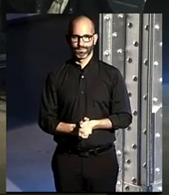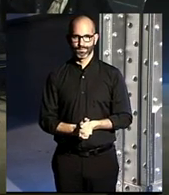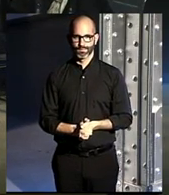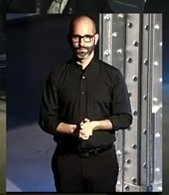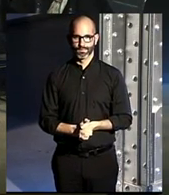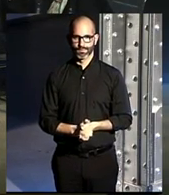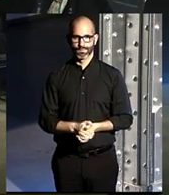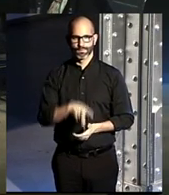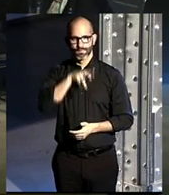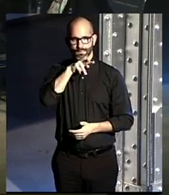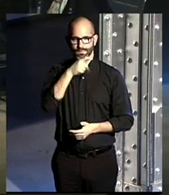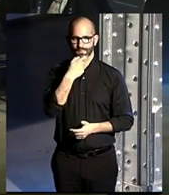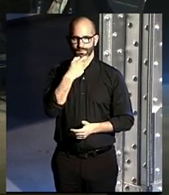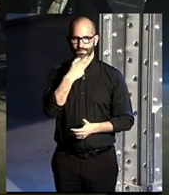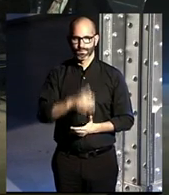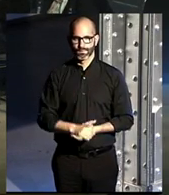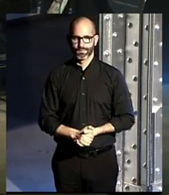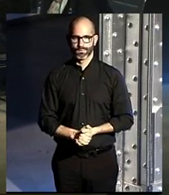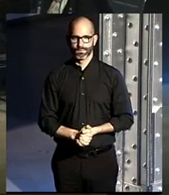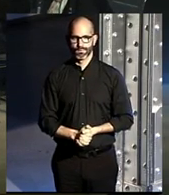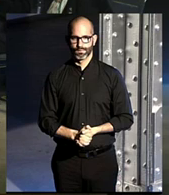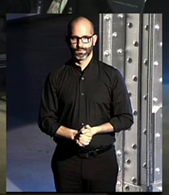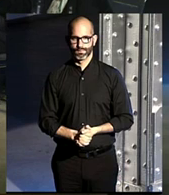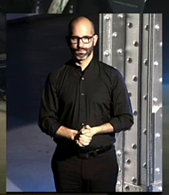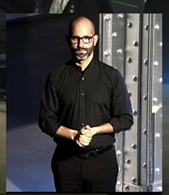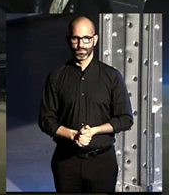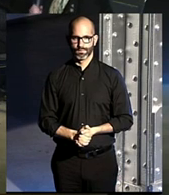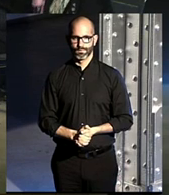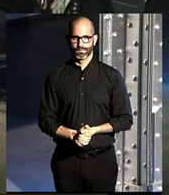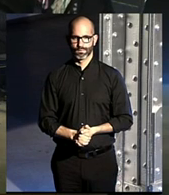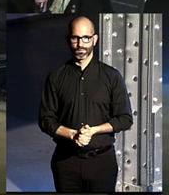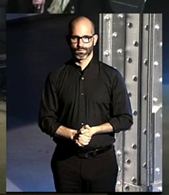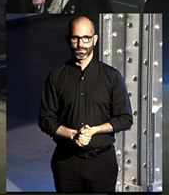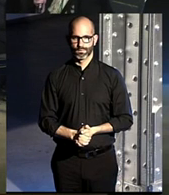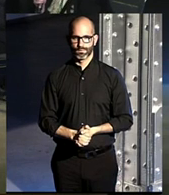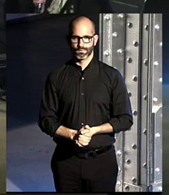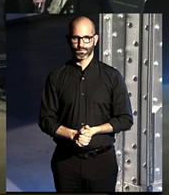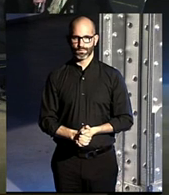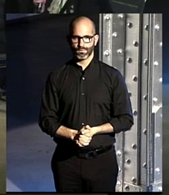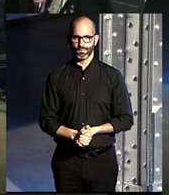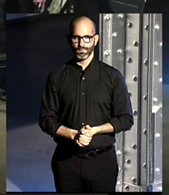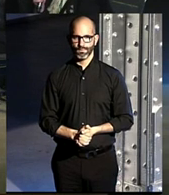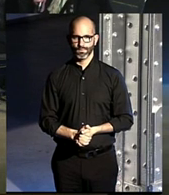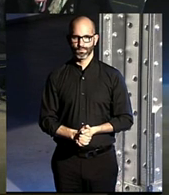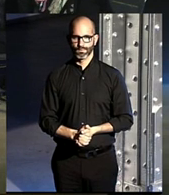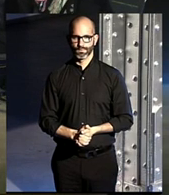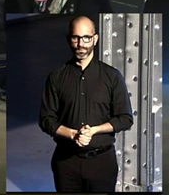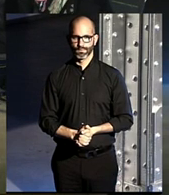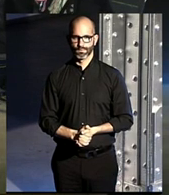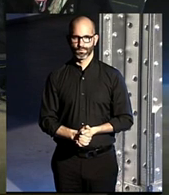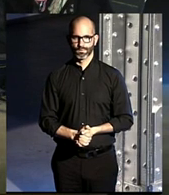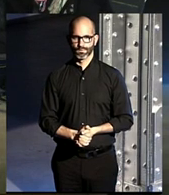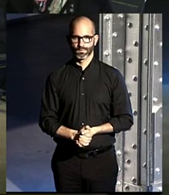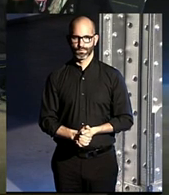He is an icon in a way that Wells is not. Because there is a continuity of Verne, un icona,